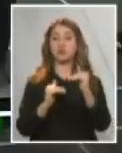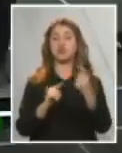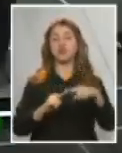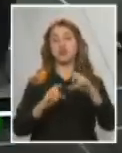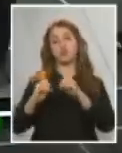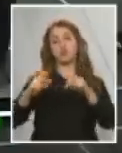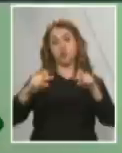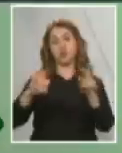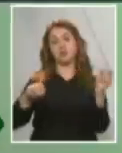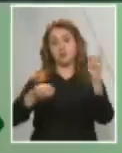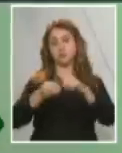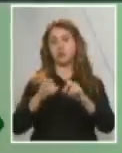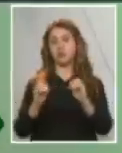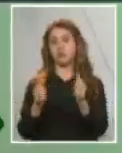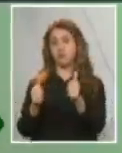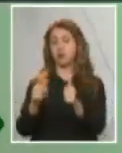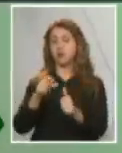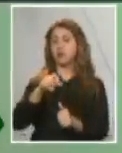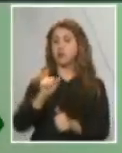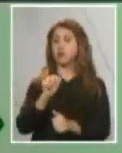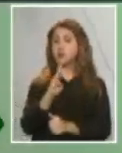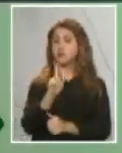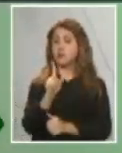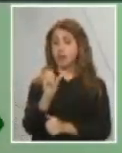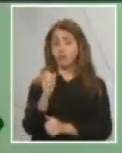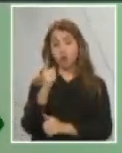puerta. Sería buenísimo. Perfecto. Pablo,